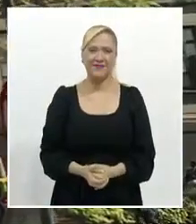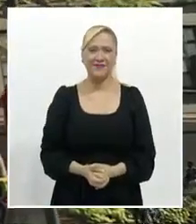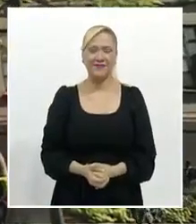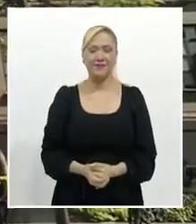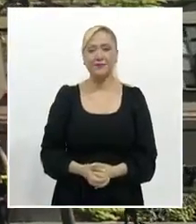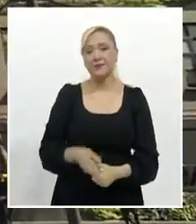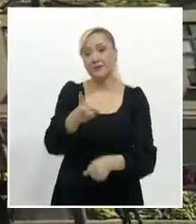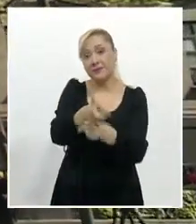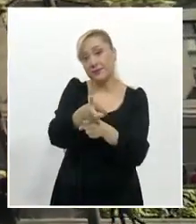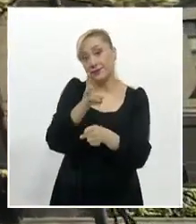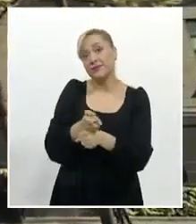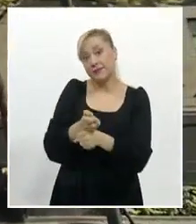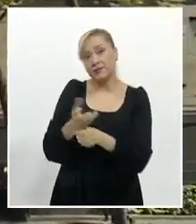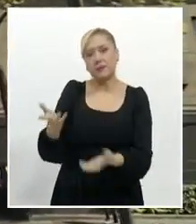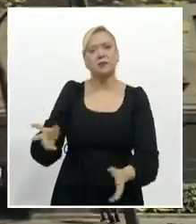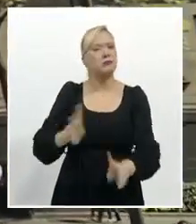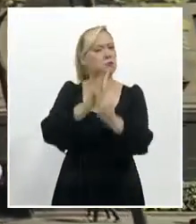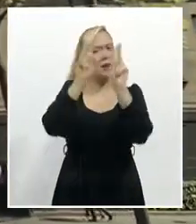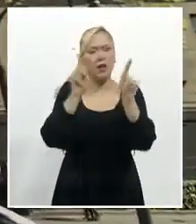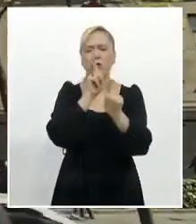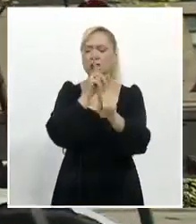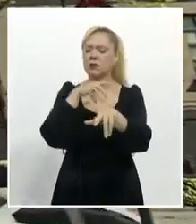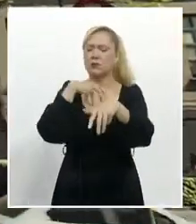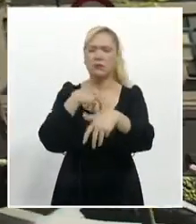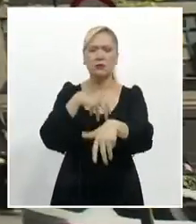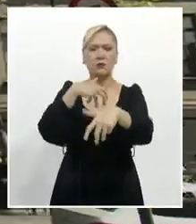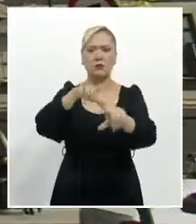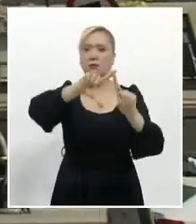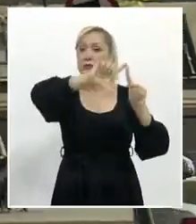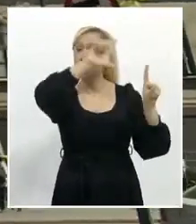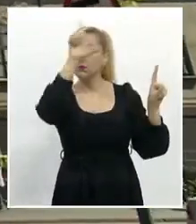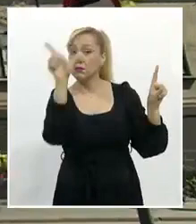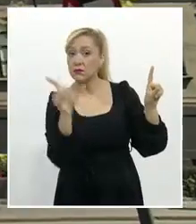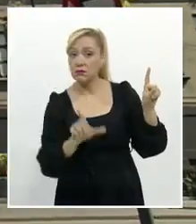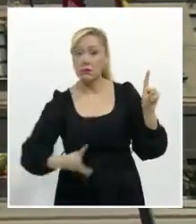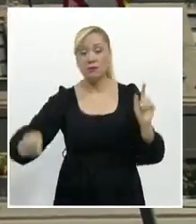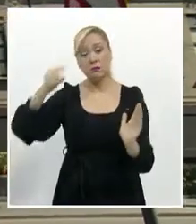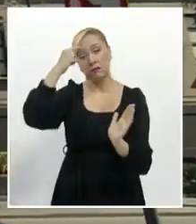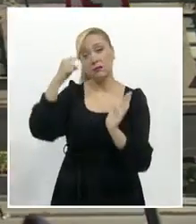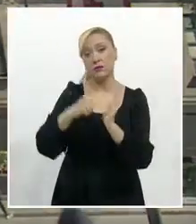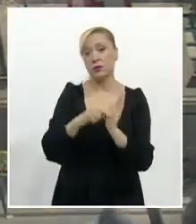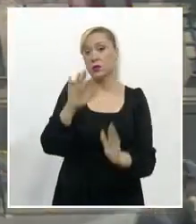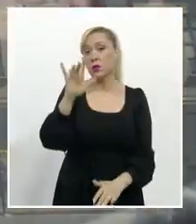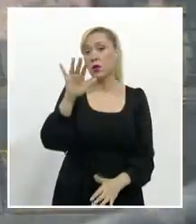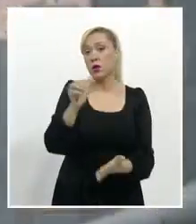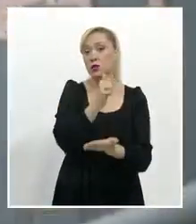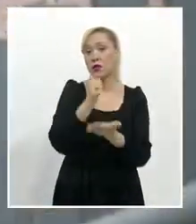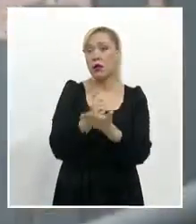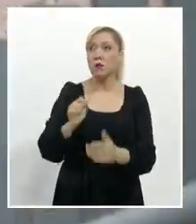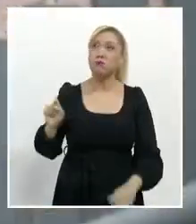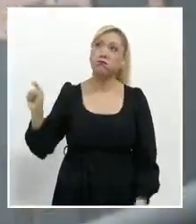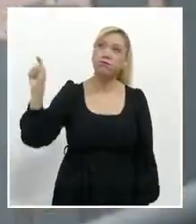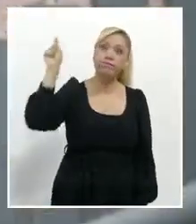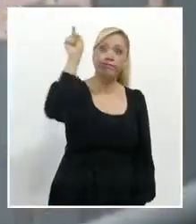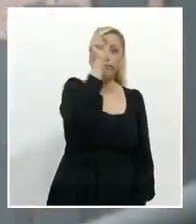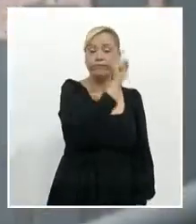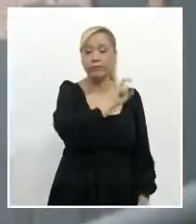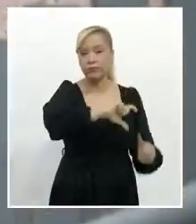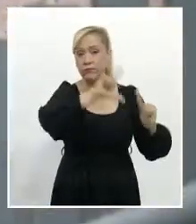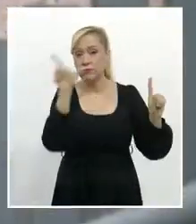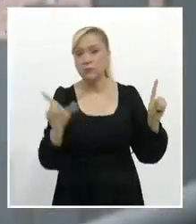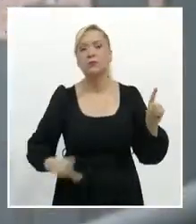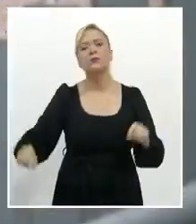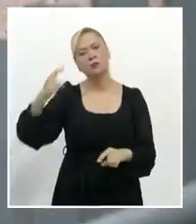invitación para esta marcha pacífica es a nivel nacional y se espera que se replique en 50 ciudades de todo el país. Tiene